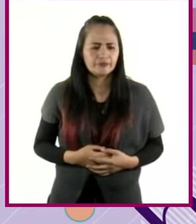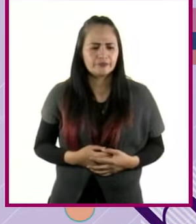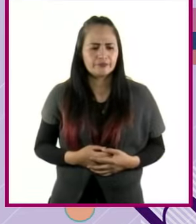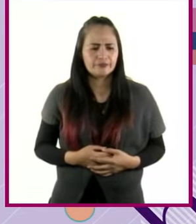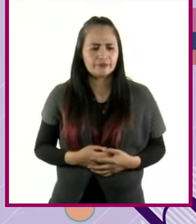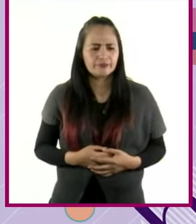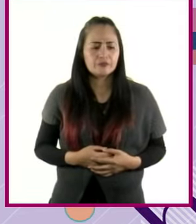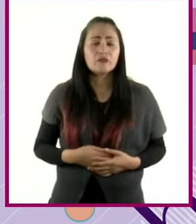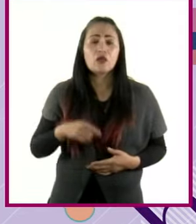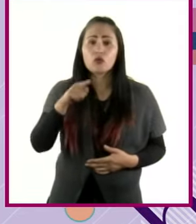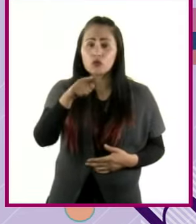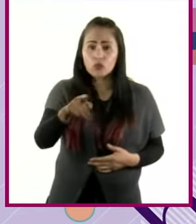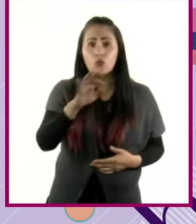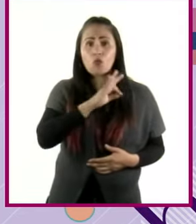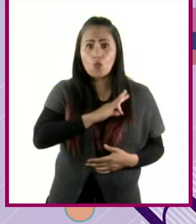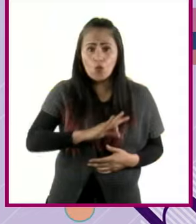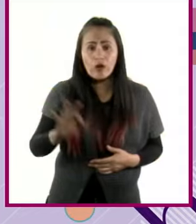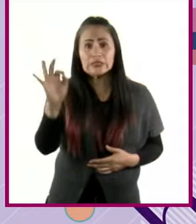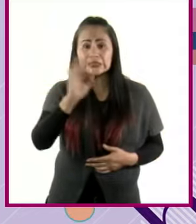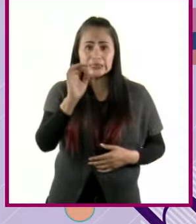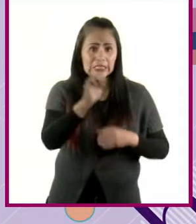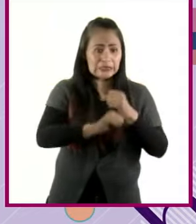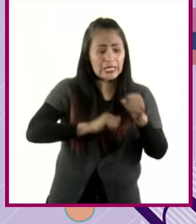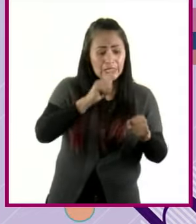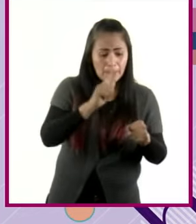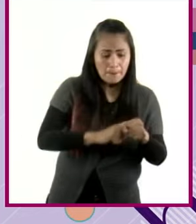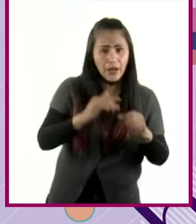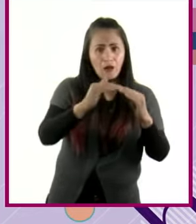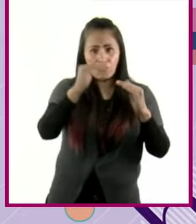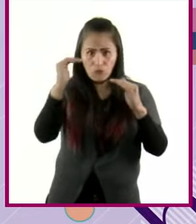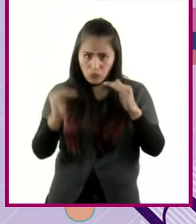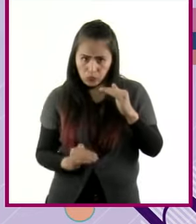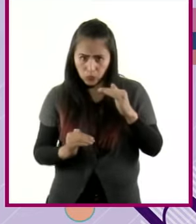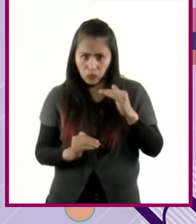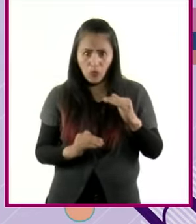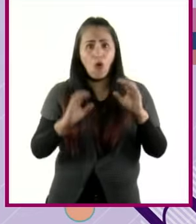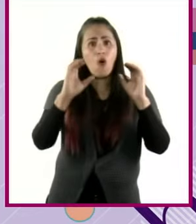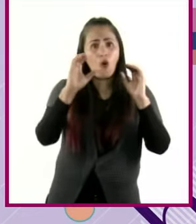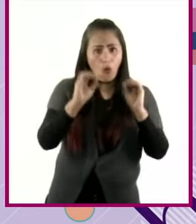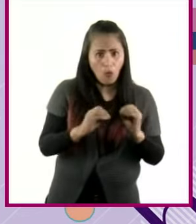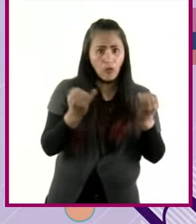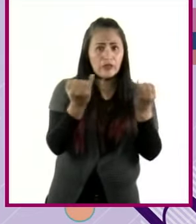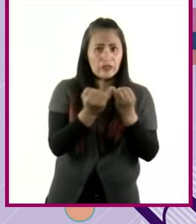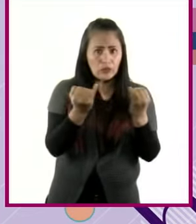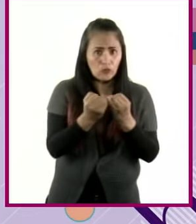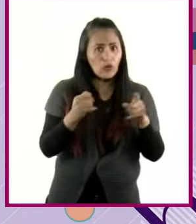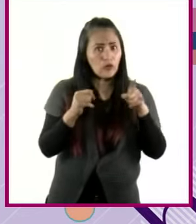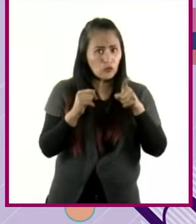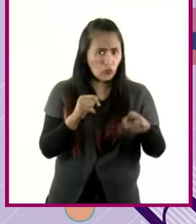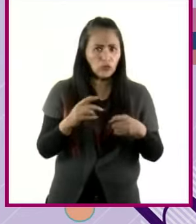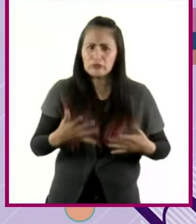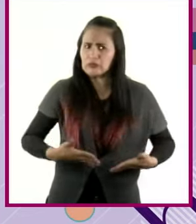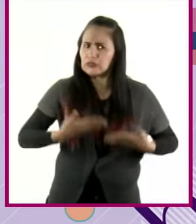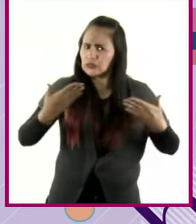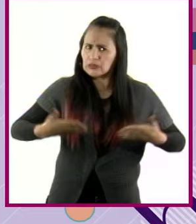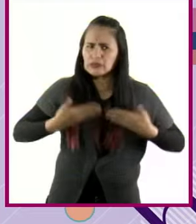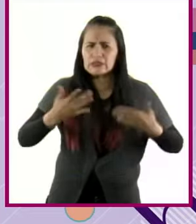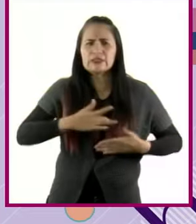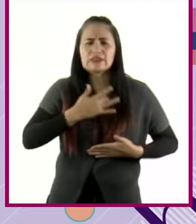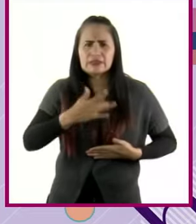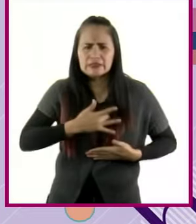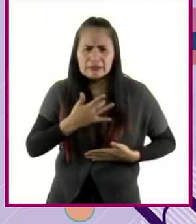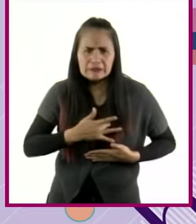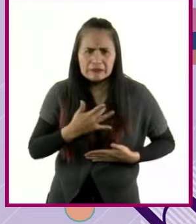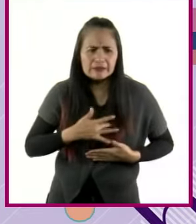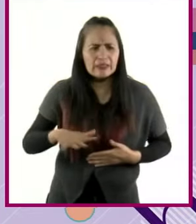Podrás degenerar en los seres inferiores que son las bestias, podrás regenerarte, según tu ánimo, en las